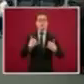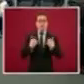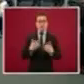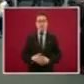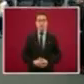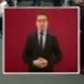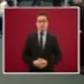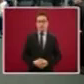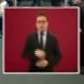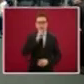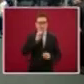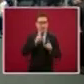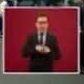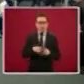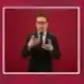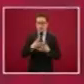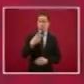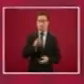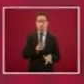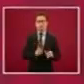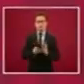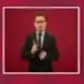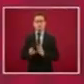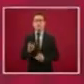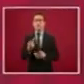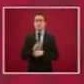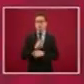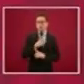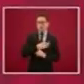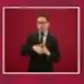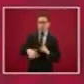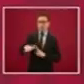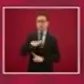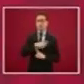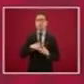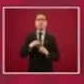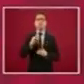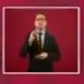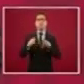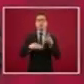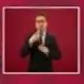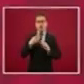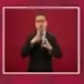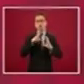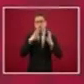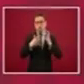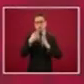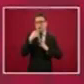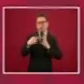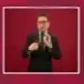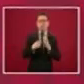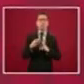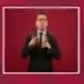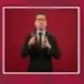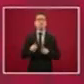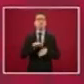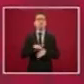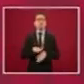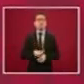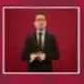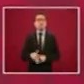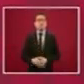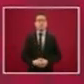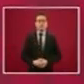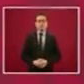es justamente el elemento delicado, que en esta ocasión usar ese fondo podría ser insuficiente ante la magnitud